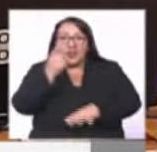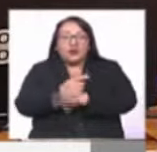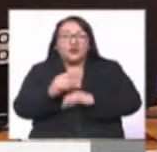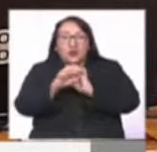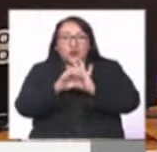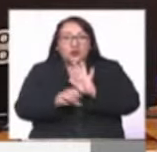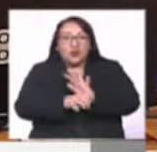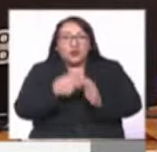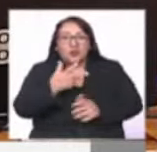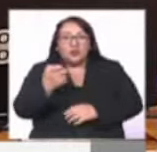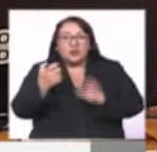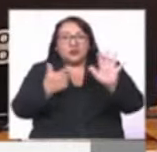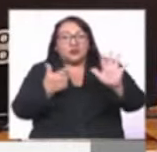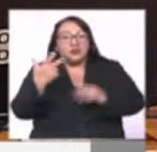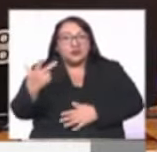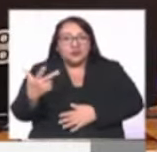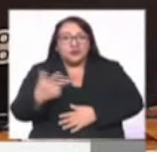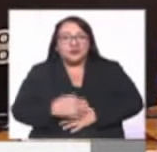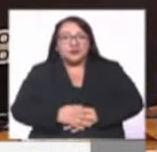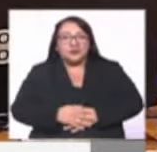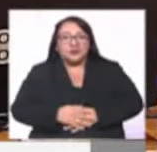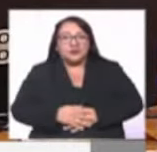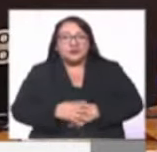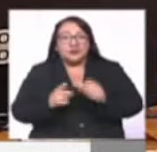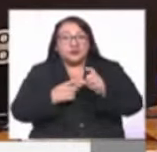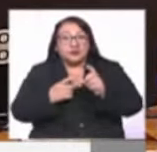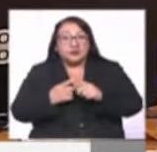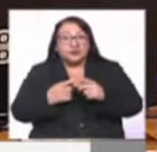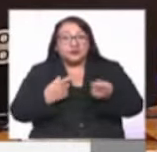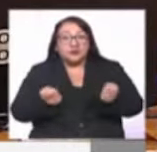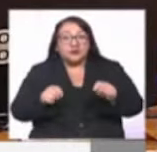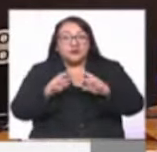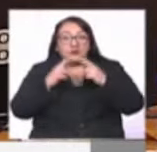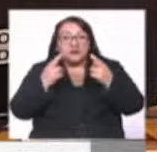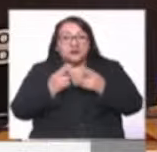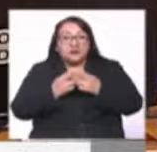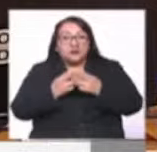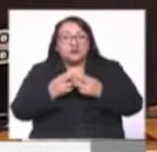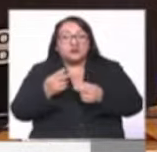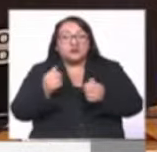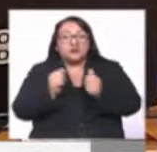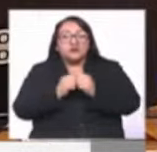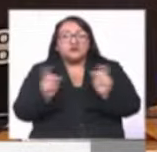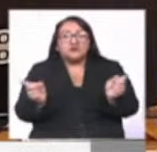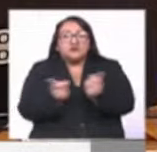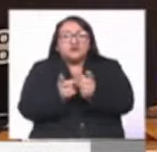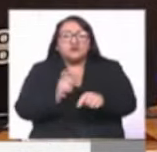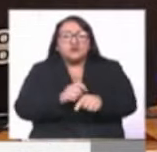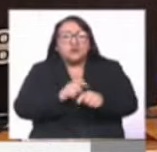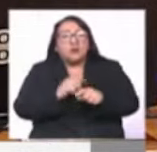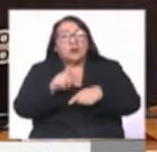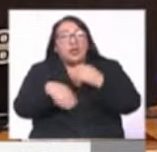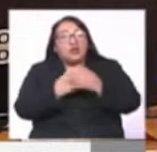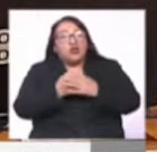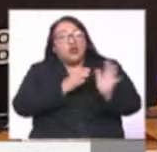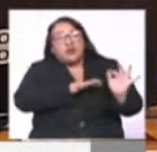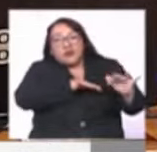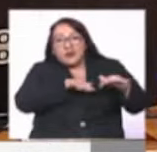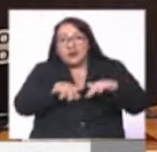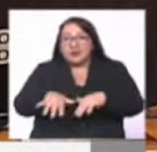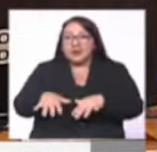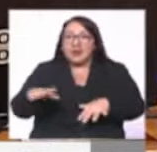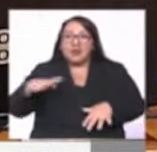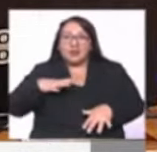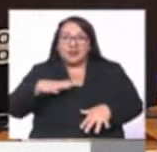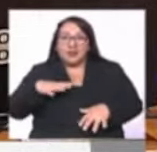constitucional 373 en tal sentido se suspende la sesión por breve término para que ingresen a la sala